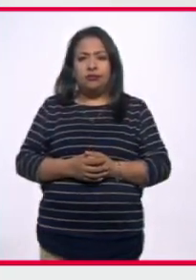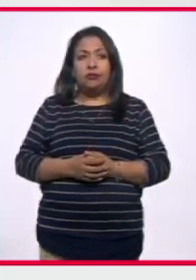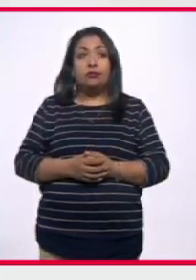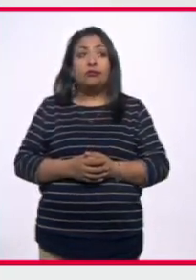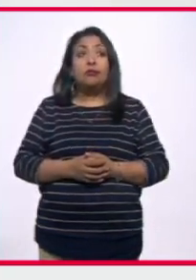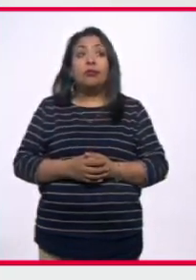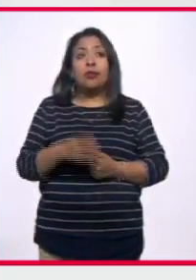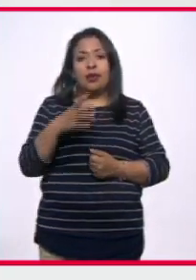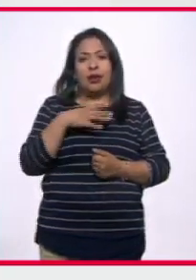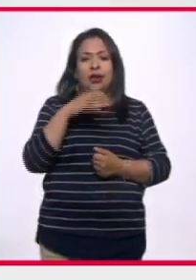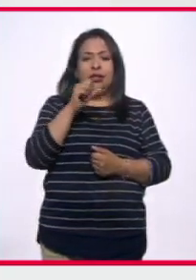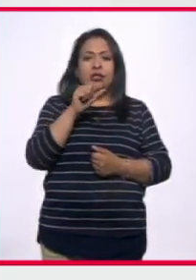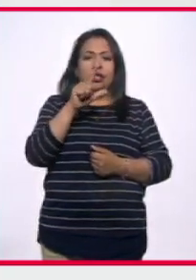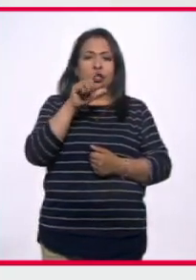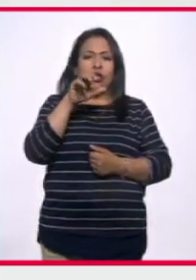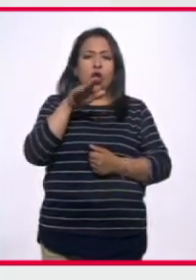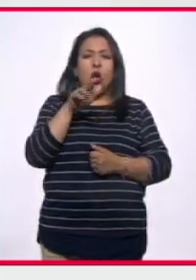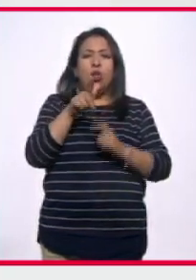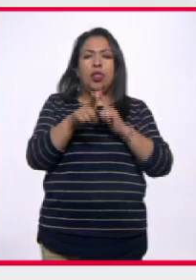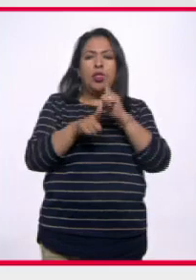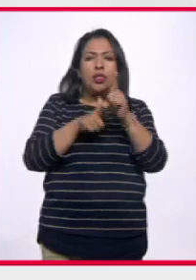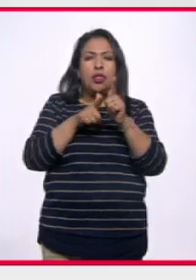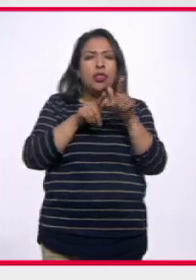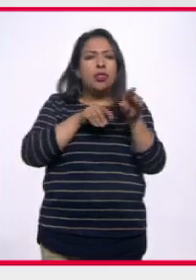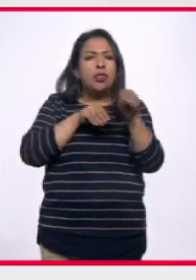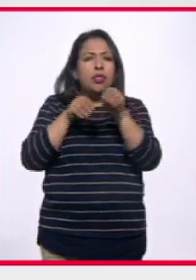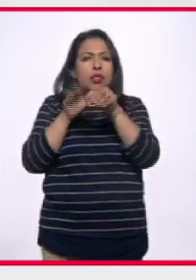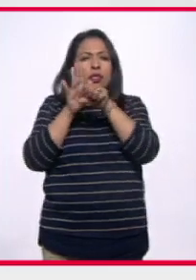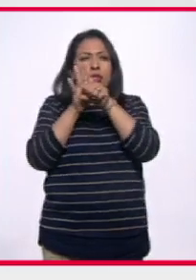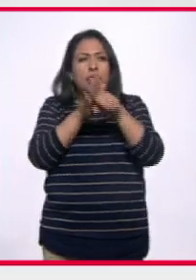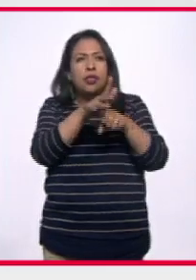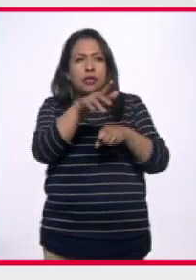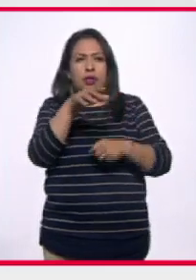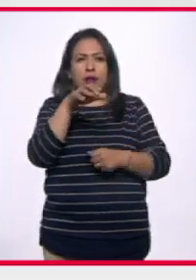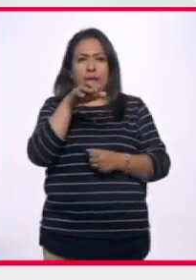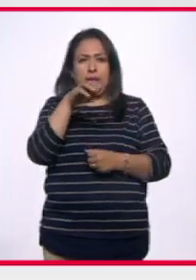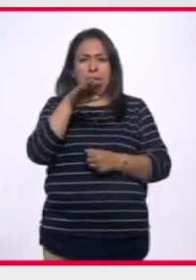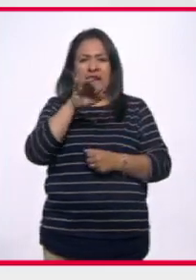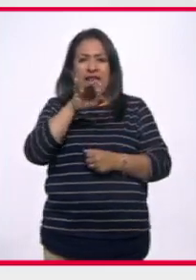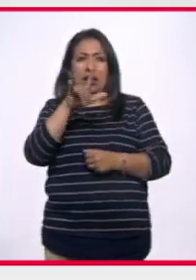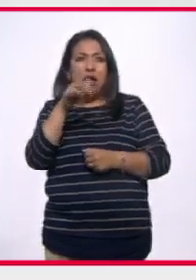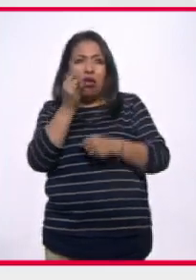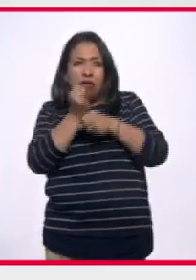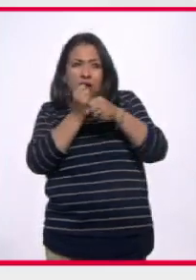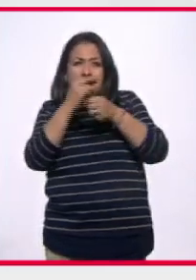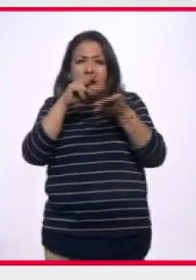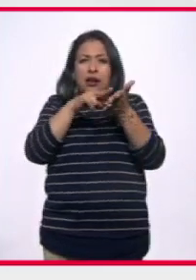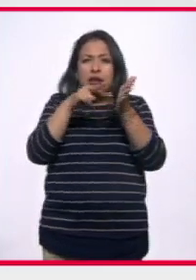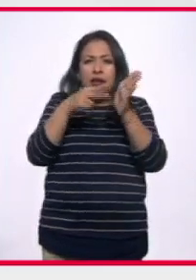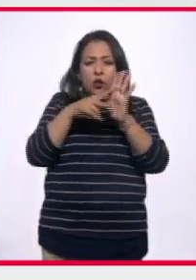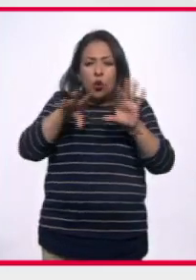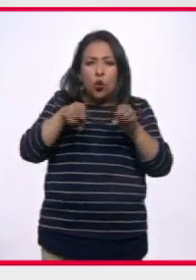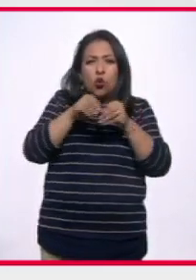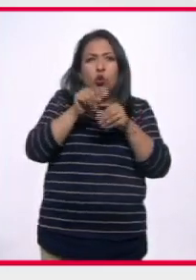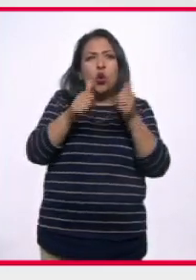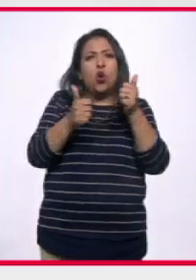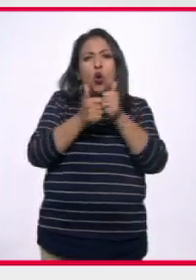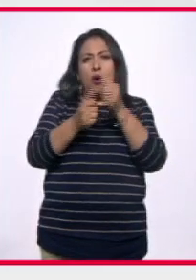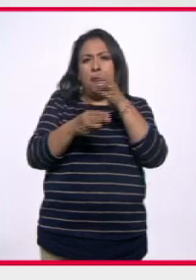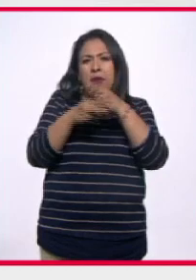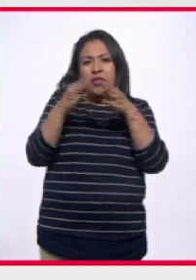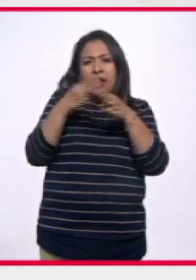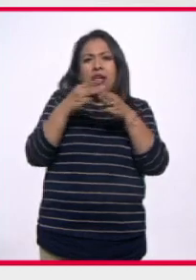en la obra es load moving presión de contracción- melanie klein continúa con exploración de la arquitectura en combinación con los materiales